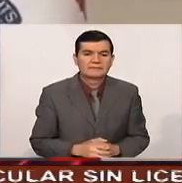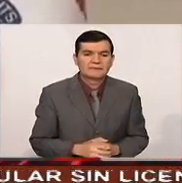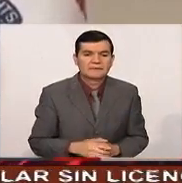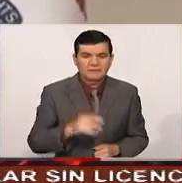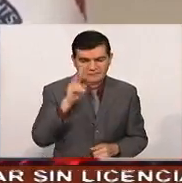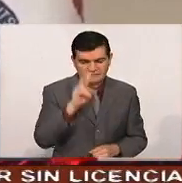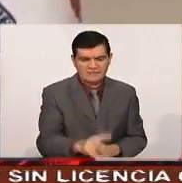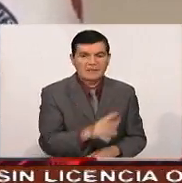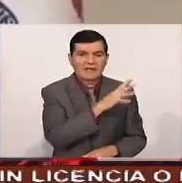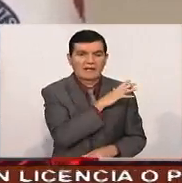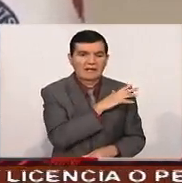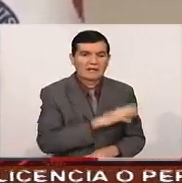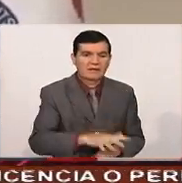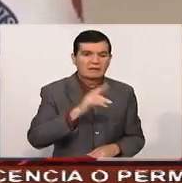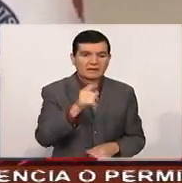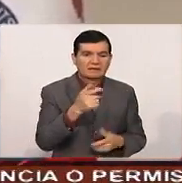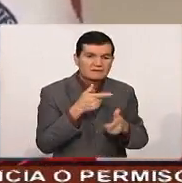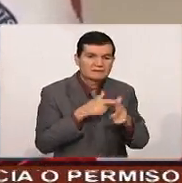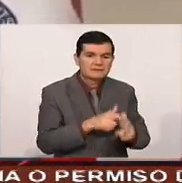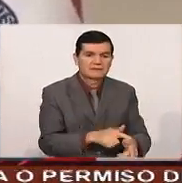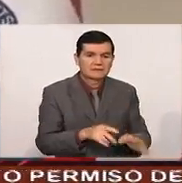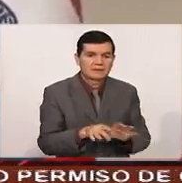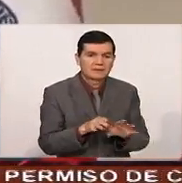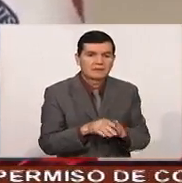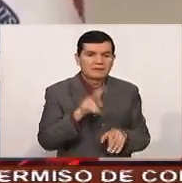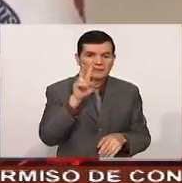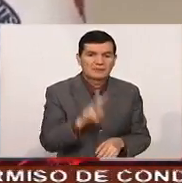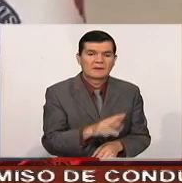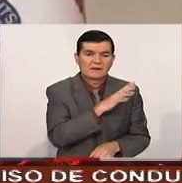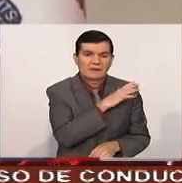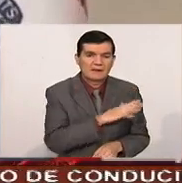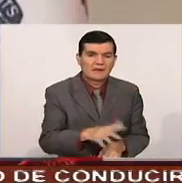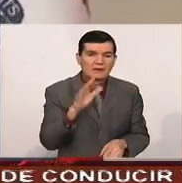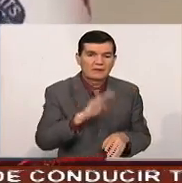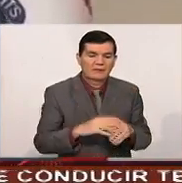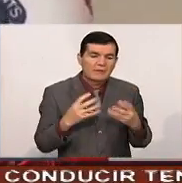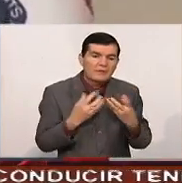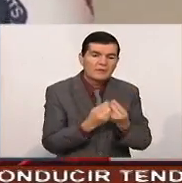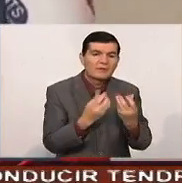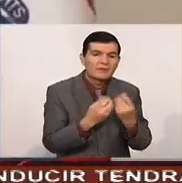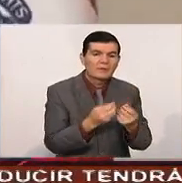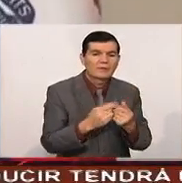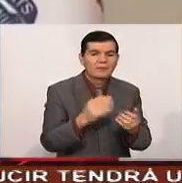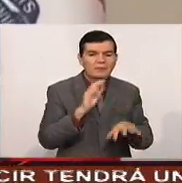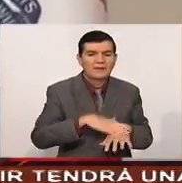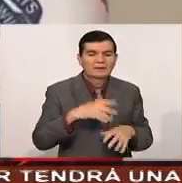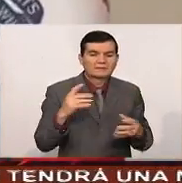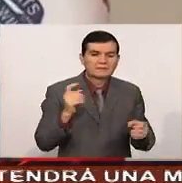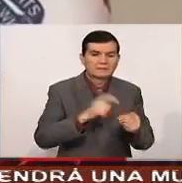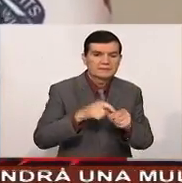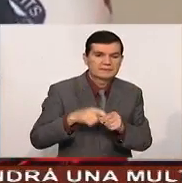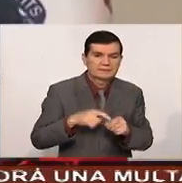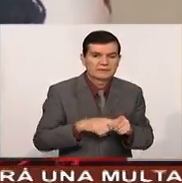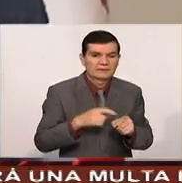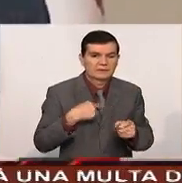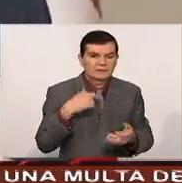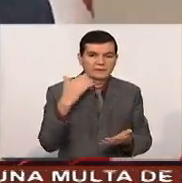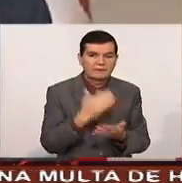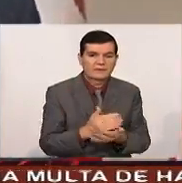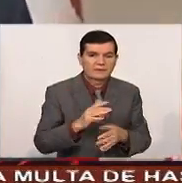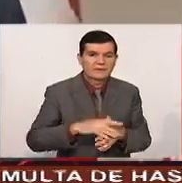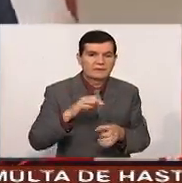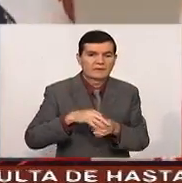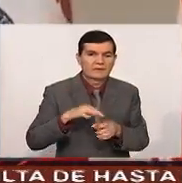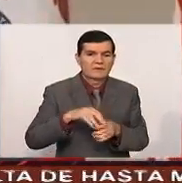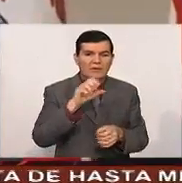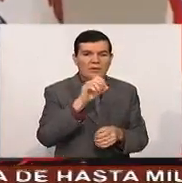Increíble lo que sigue comentando, pero también increíble los adeptos que sigue recolectando. Al terminar el acto de campaña celebrado en